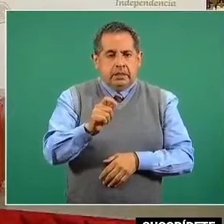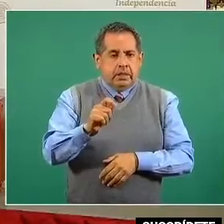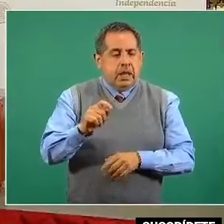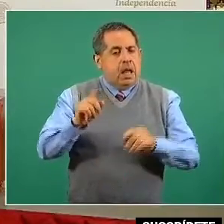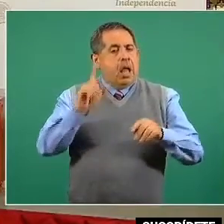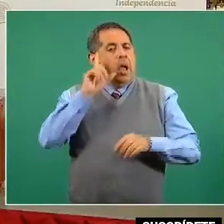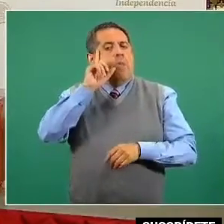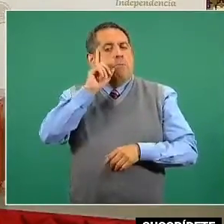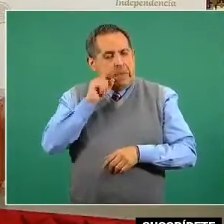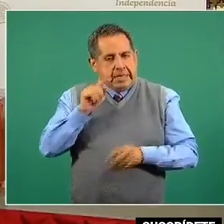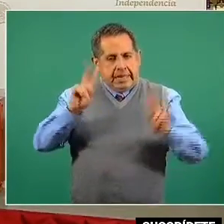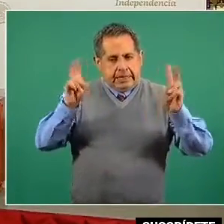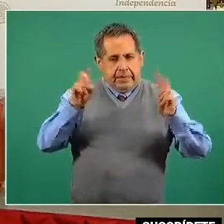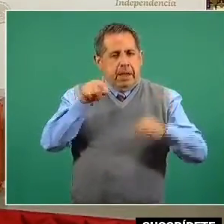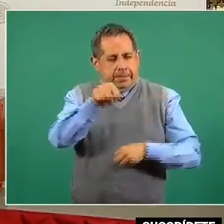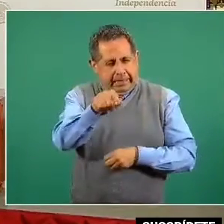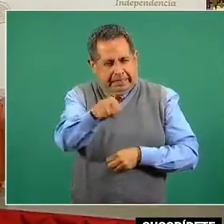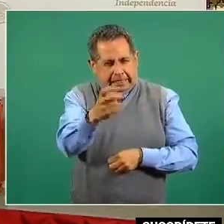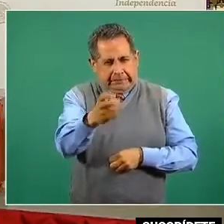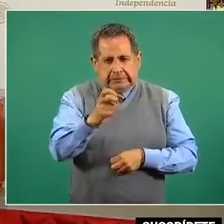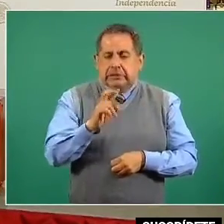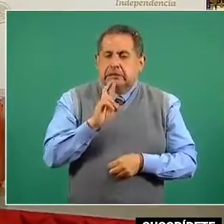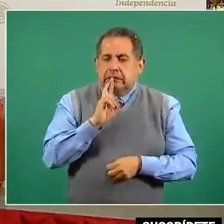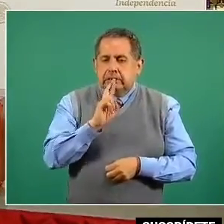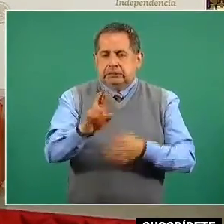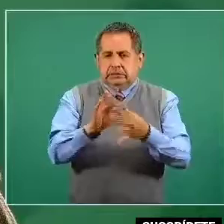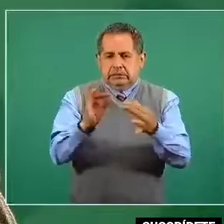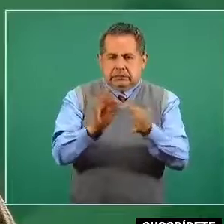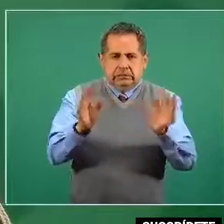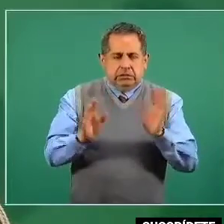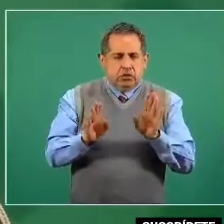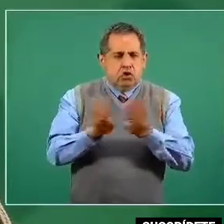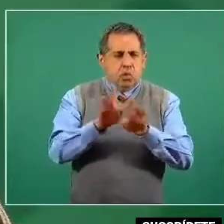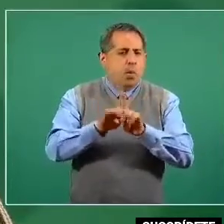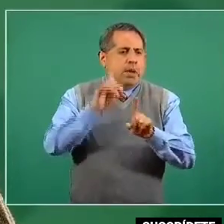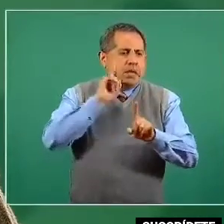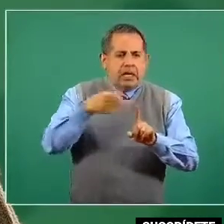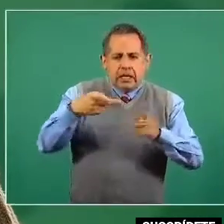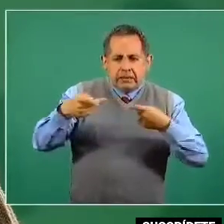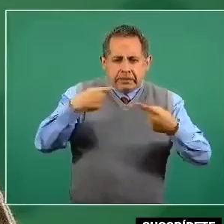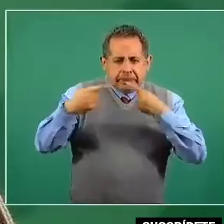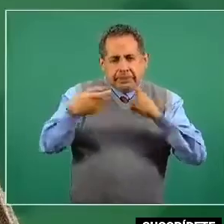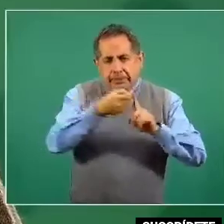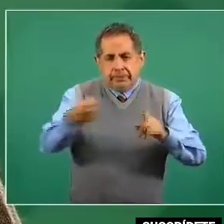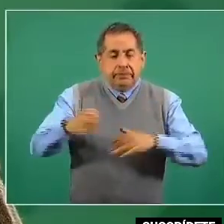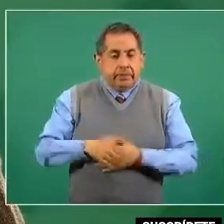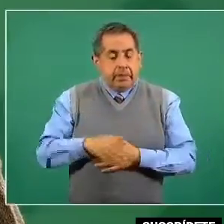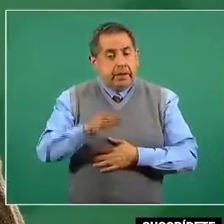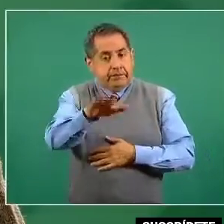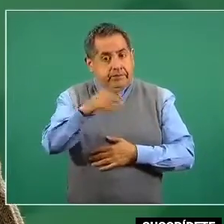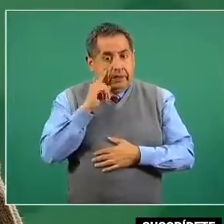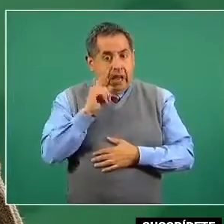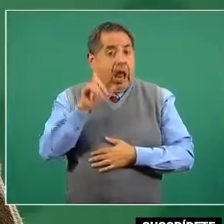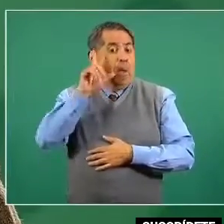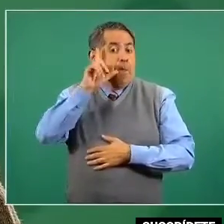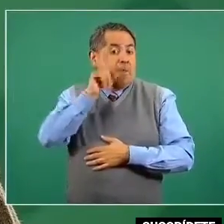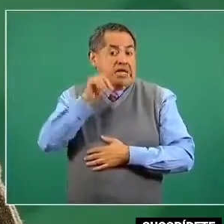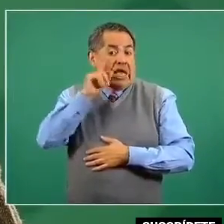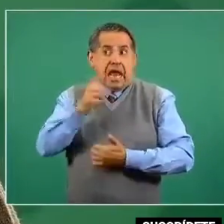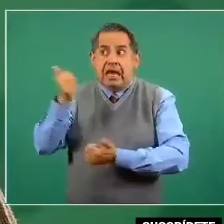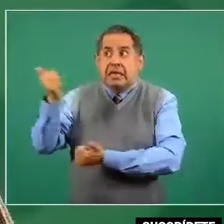salud mañana. Les platico lo que sí, cómo nos vamos a organizar para mañana. Mañana recibimos el embarque,